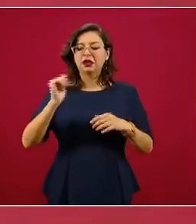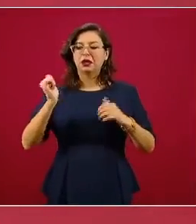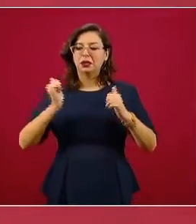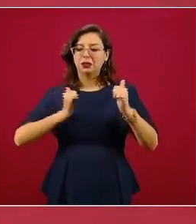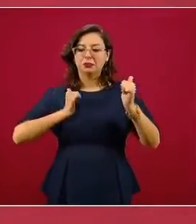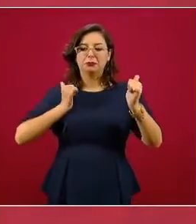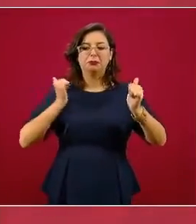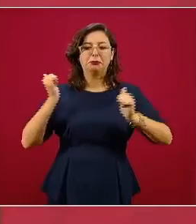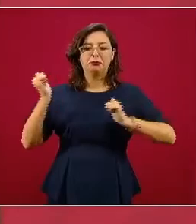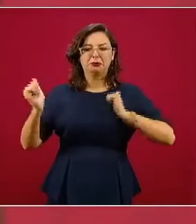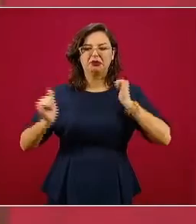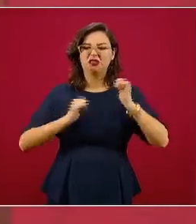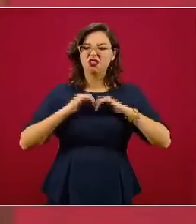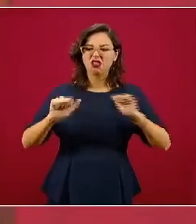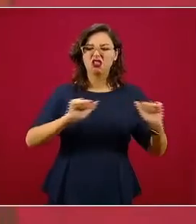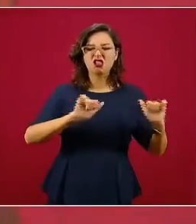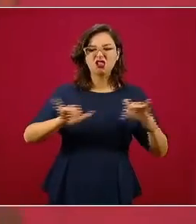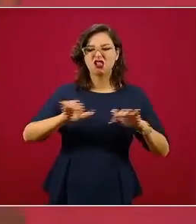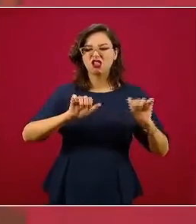a provocar